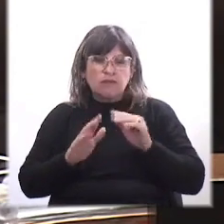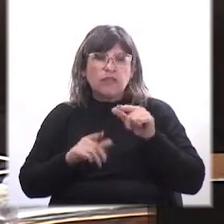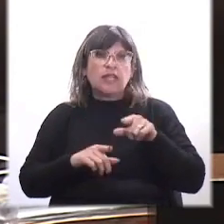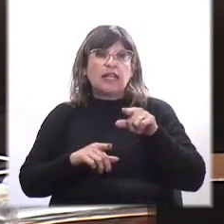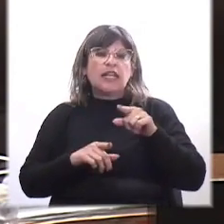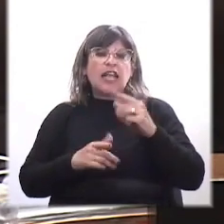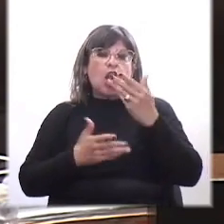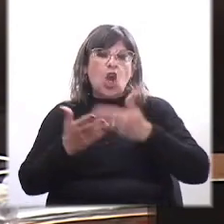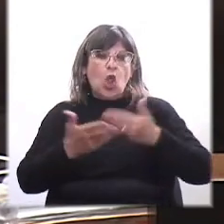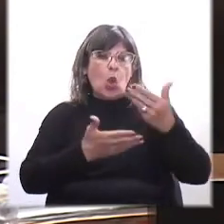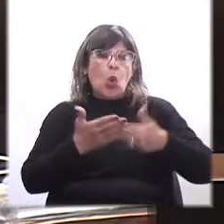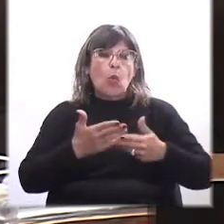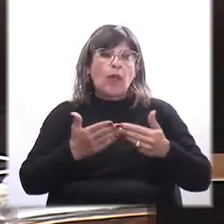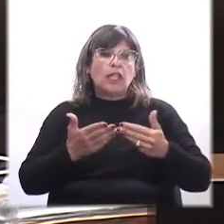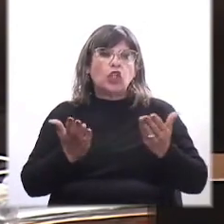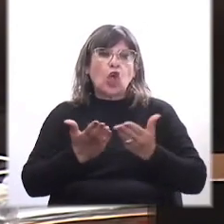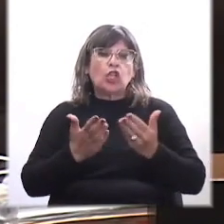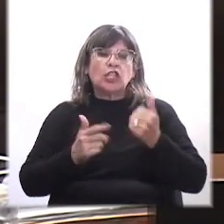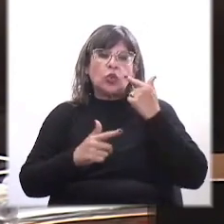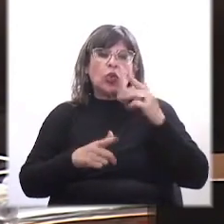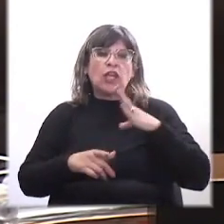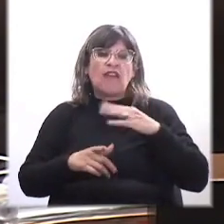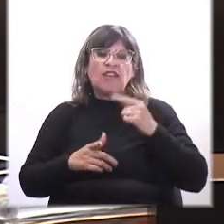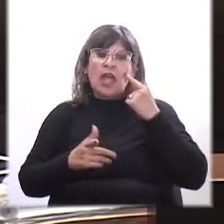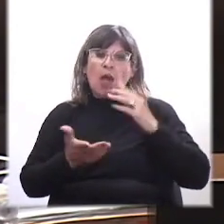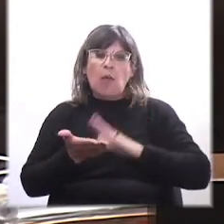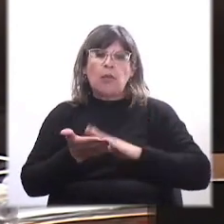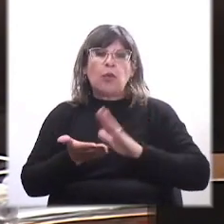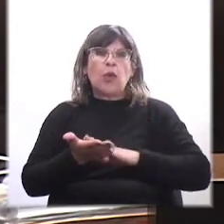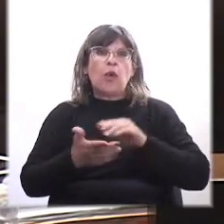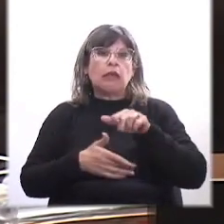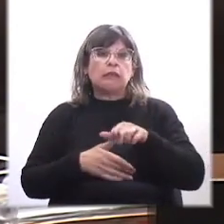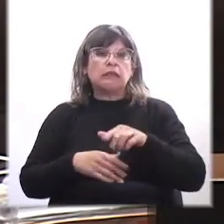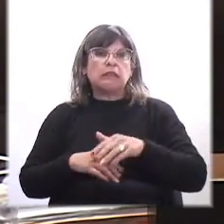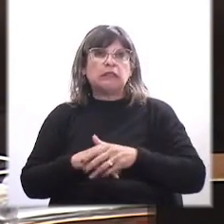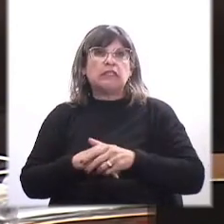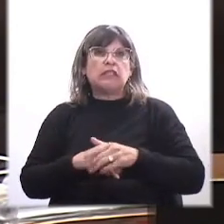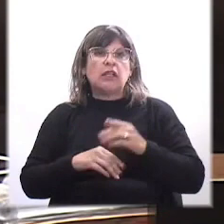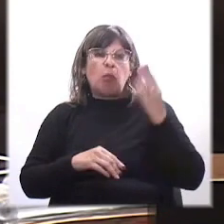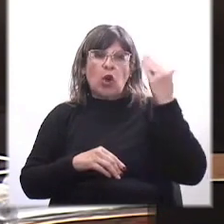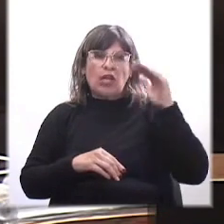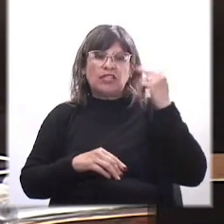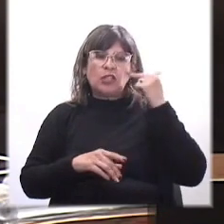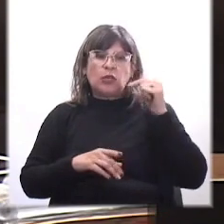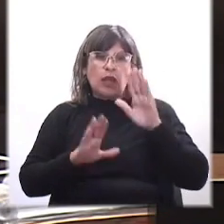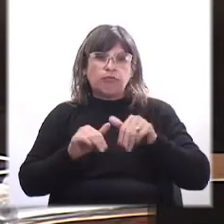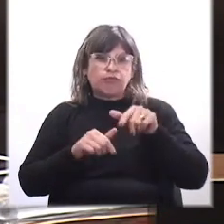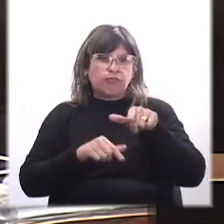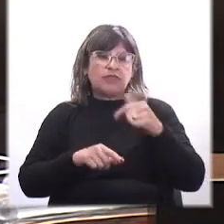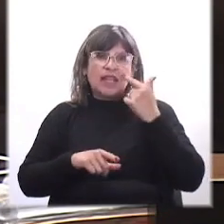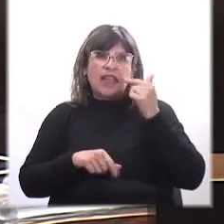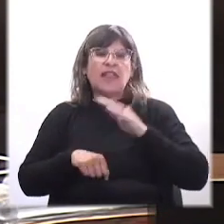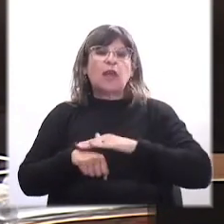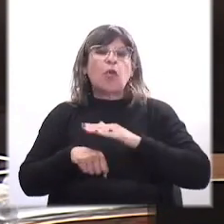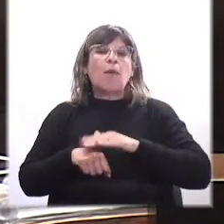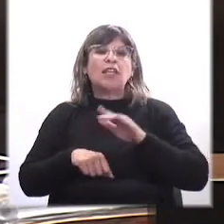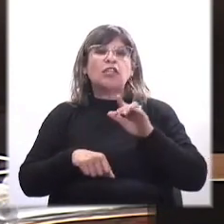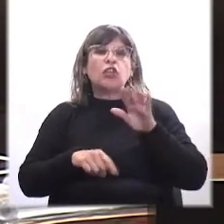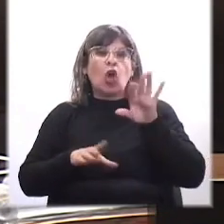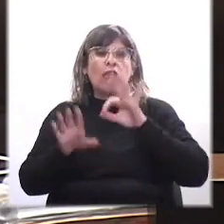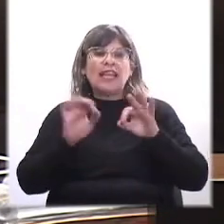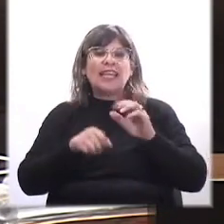aquellos documentos y estudios donde existía evidencia de que fueron considerados por las autoridades pertinentes al momento de tomar